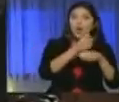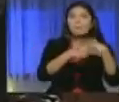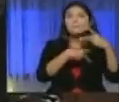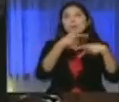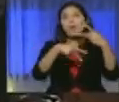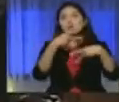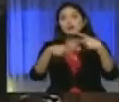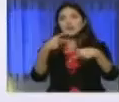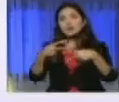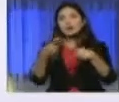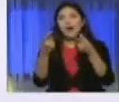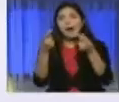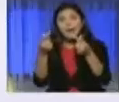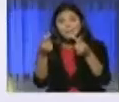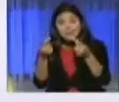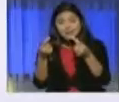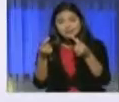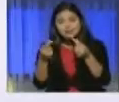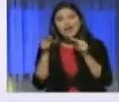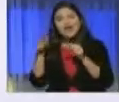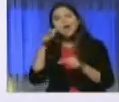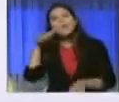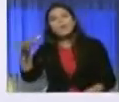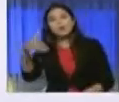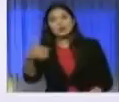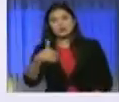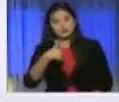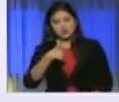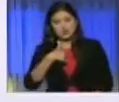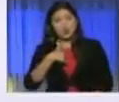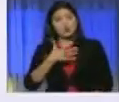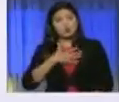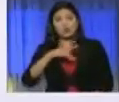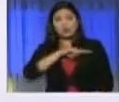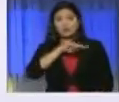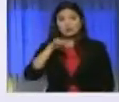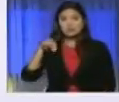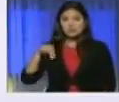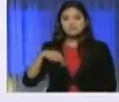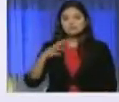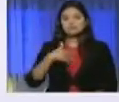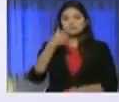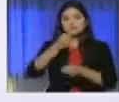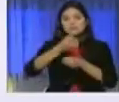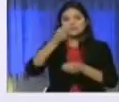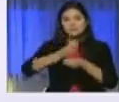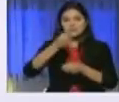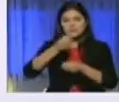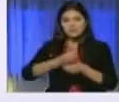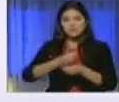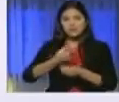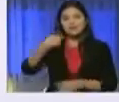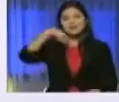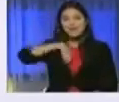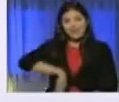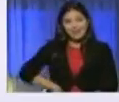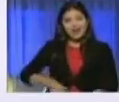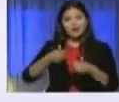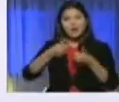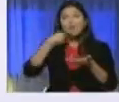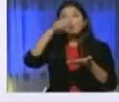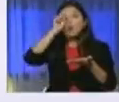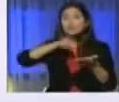y precios y la capacidad que tengo yo, que tenemos nosotros para trabajar y para tener salarios, contratos